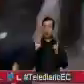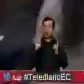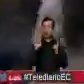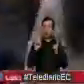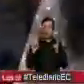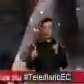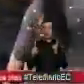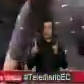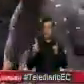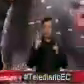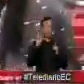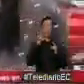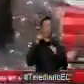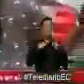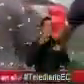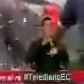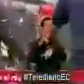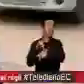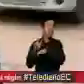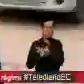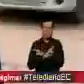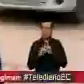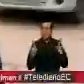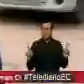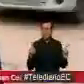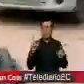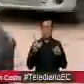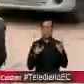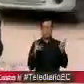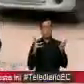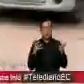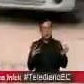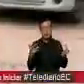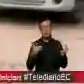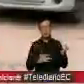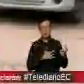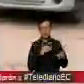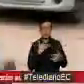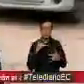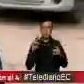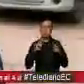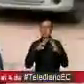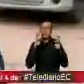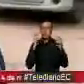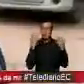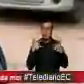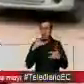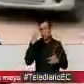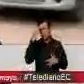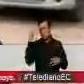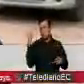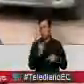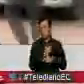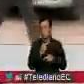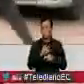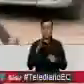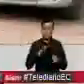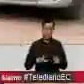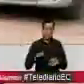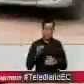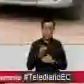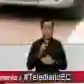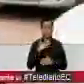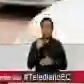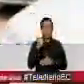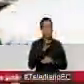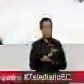mínimo 2 metros y no tocar a otras personas. La gente está tratando de tomar conciencia con respecto a esta epidemia que tenemos acá,